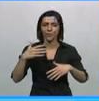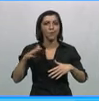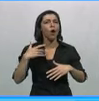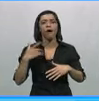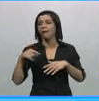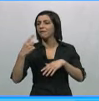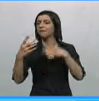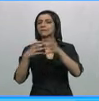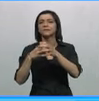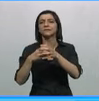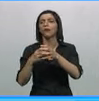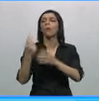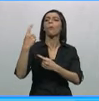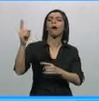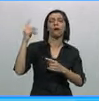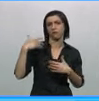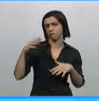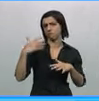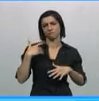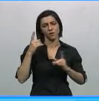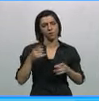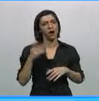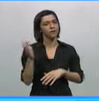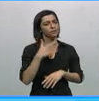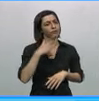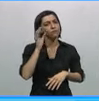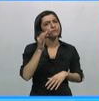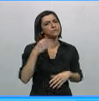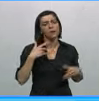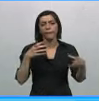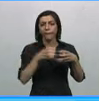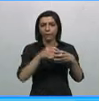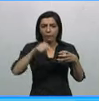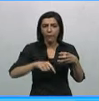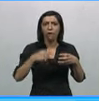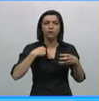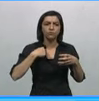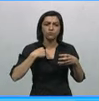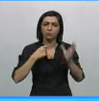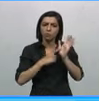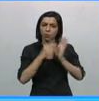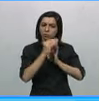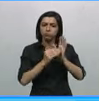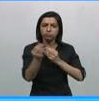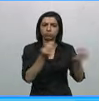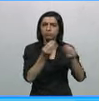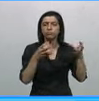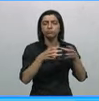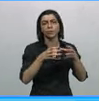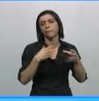amigos que vamos a armar el equipo de la mejor forma para tratar de ganar el día